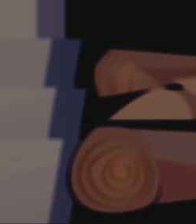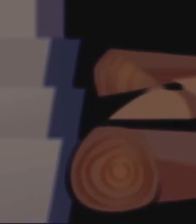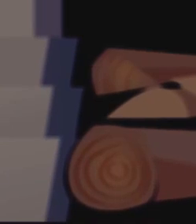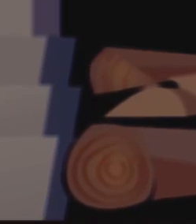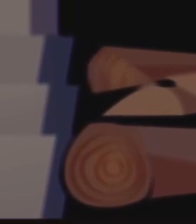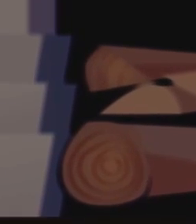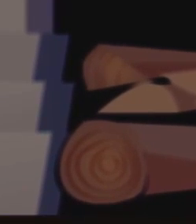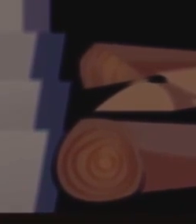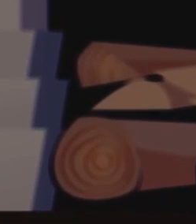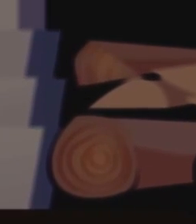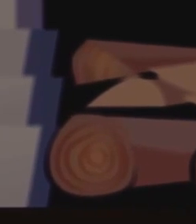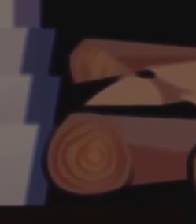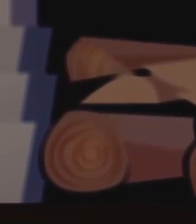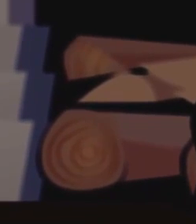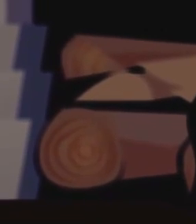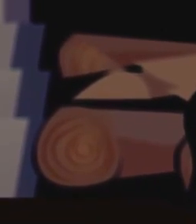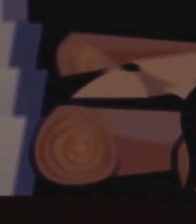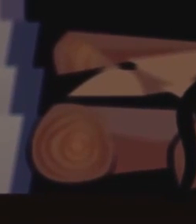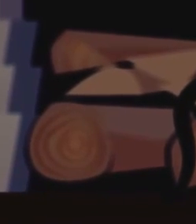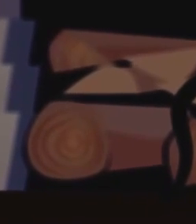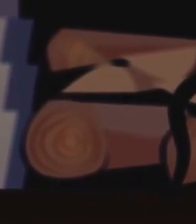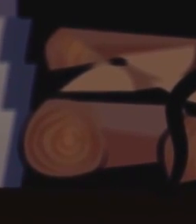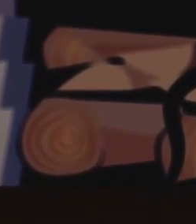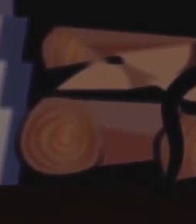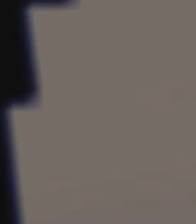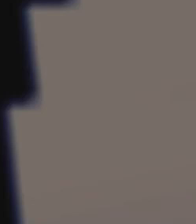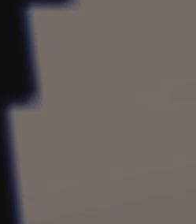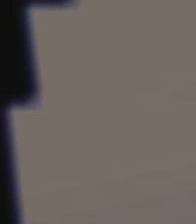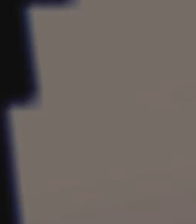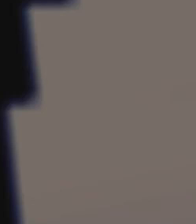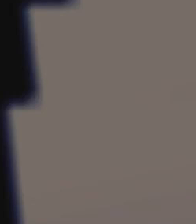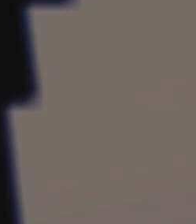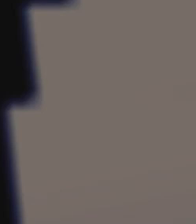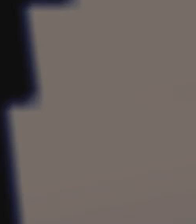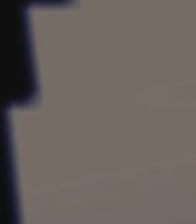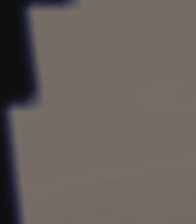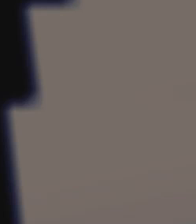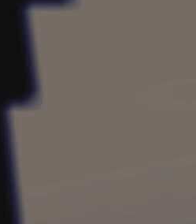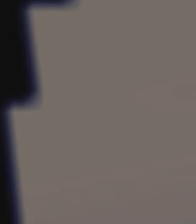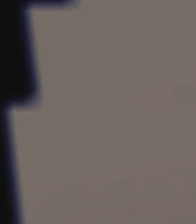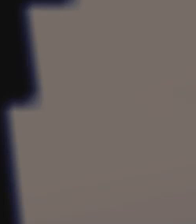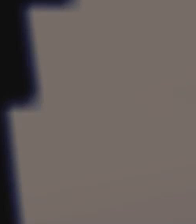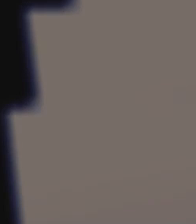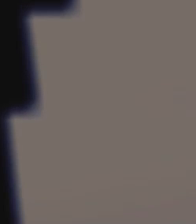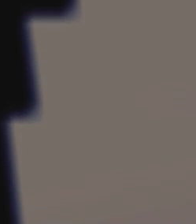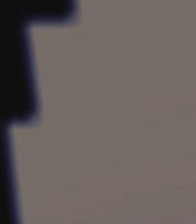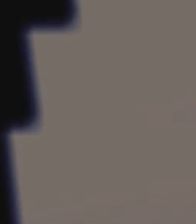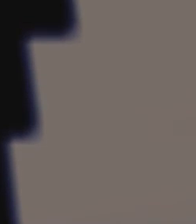Acende